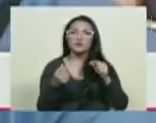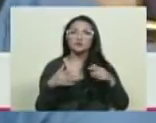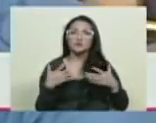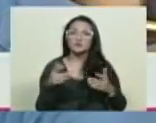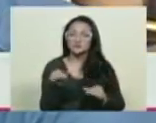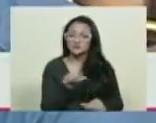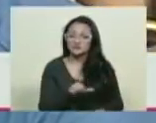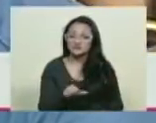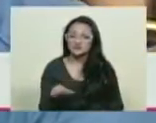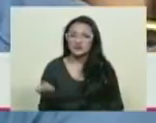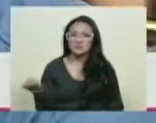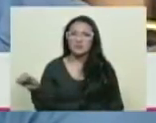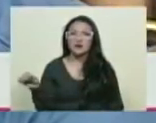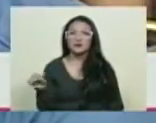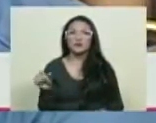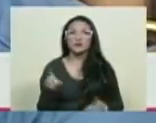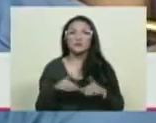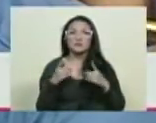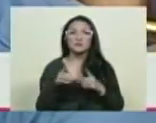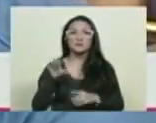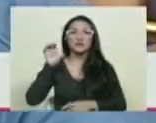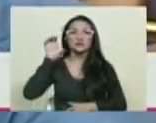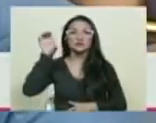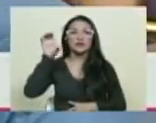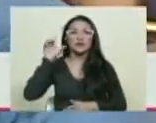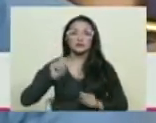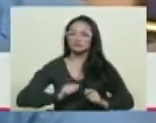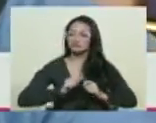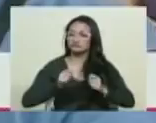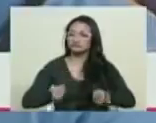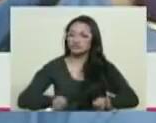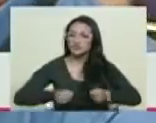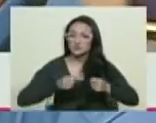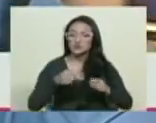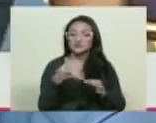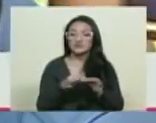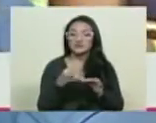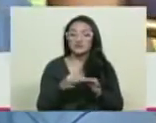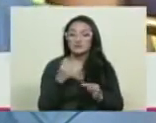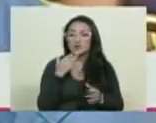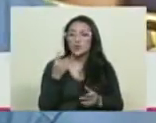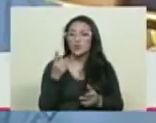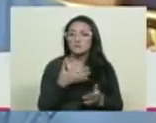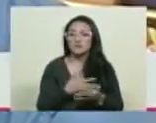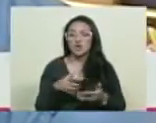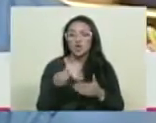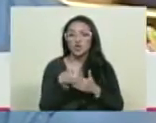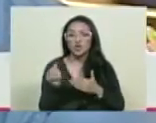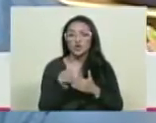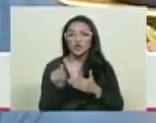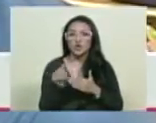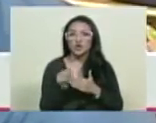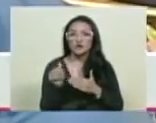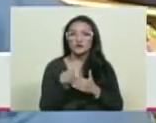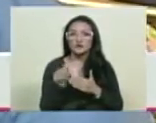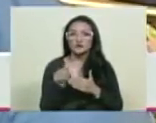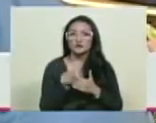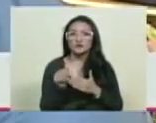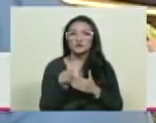esta semana que el departamento de estado ha entregado sólo en el mes de septiembre cerca de un millón de dólares para